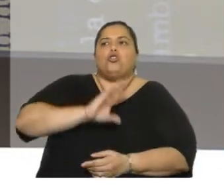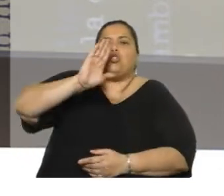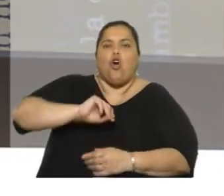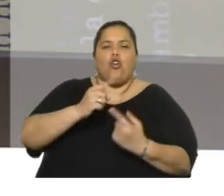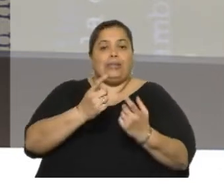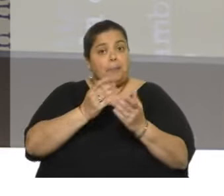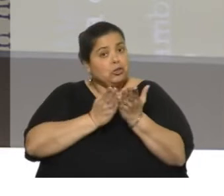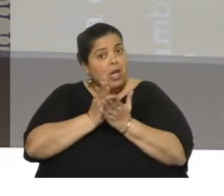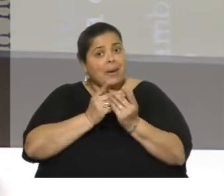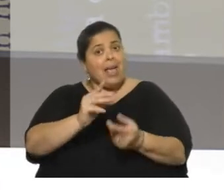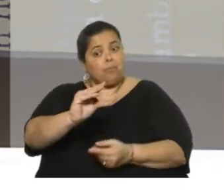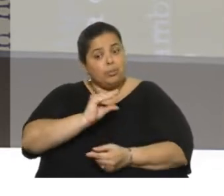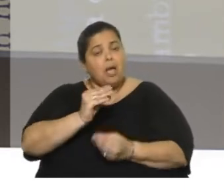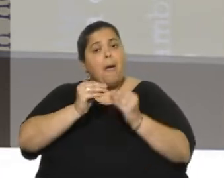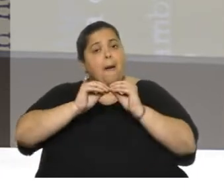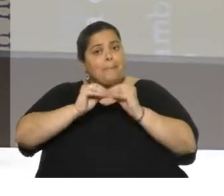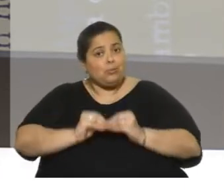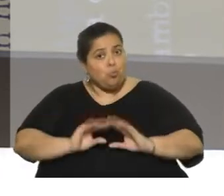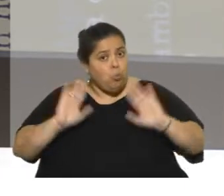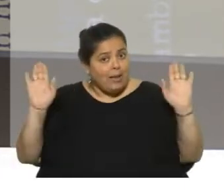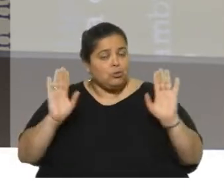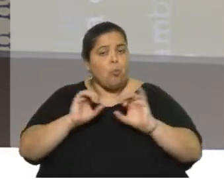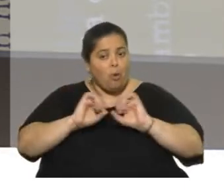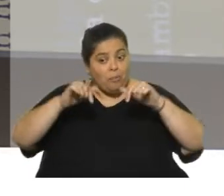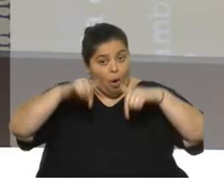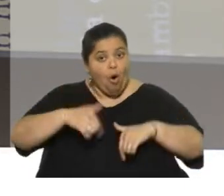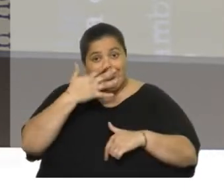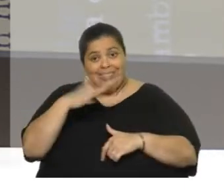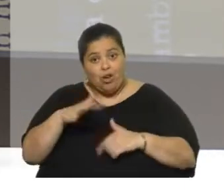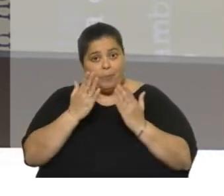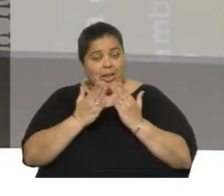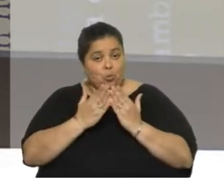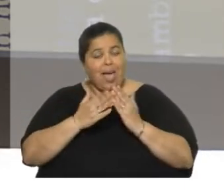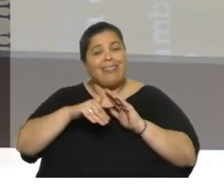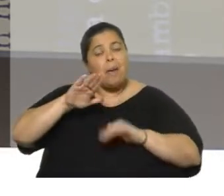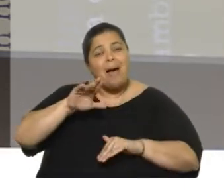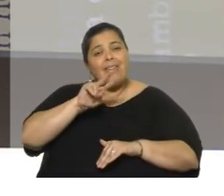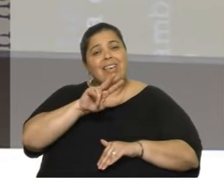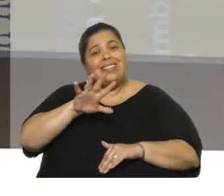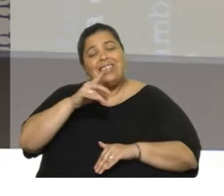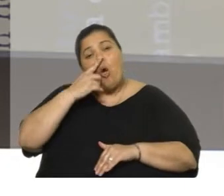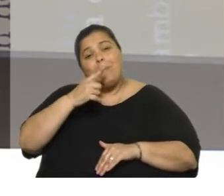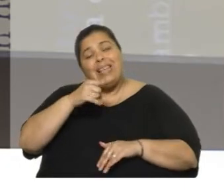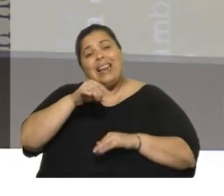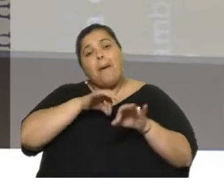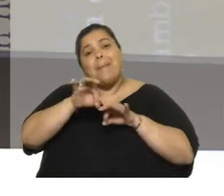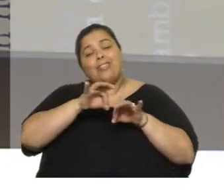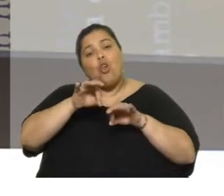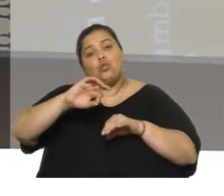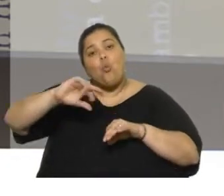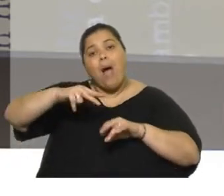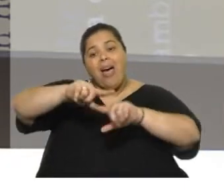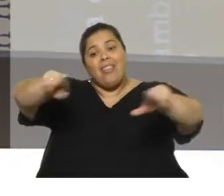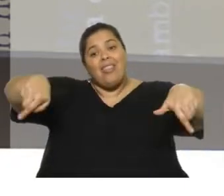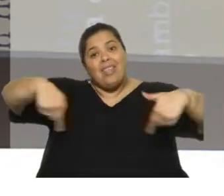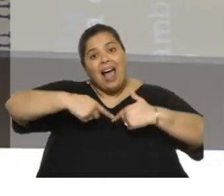que permitió que hoy tengamos, por ejemplo, estos 5.000 estudiantes, más de 25.000 metros cuadrados edificados en el interior del